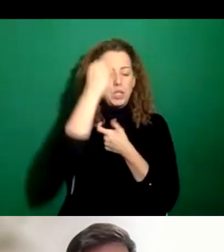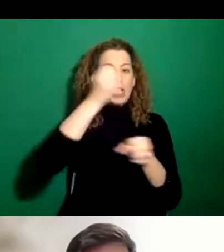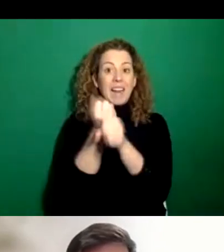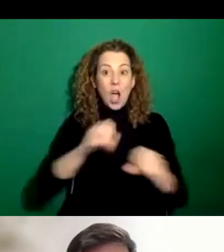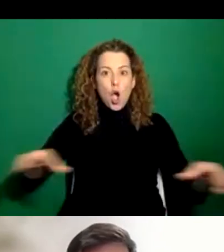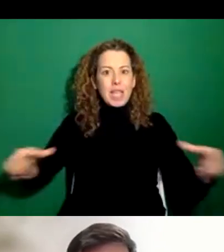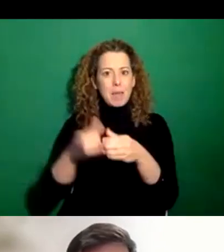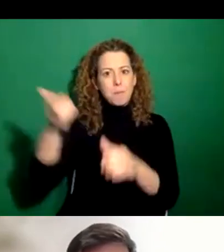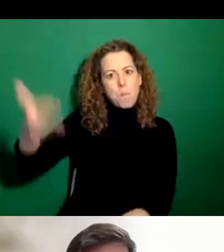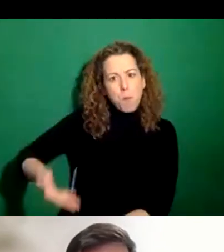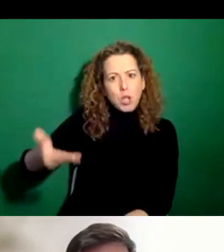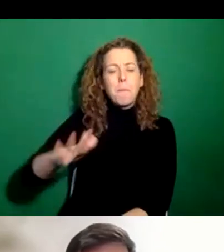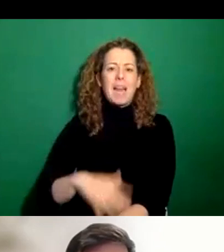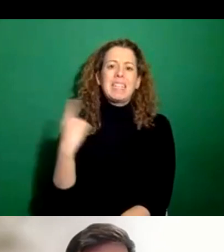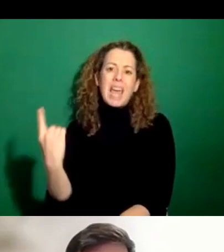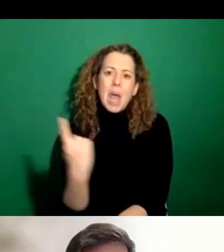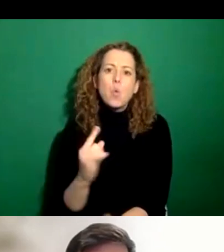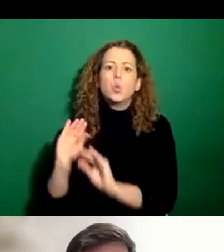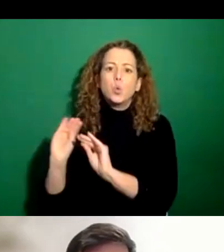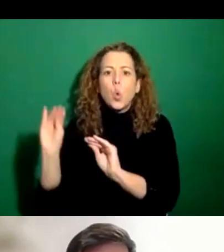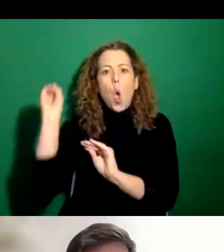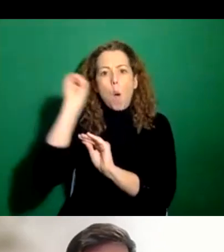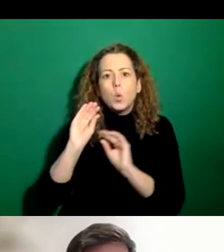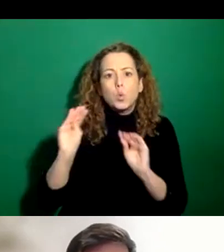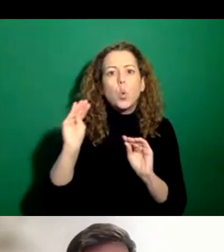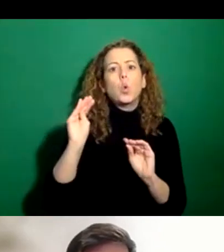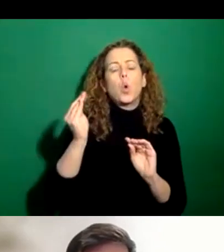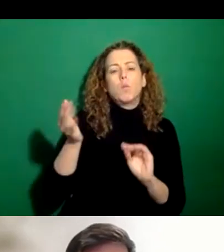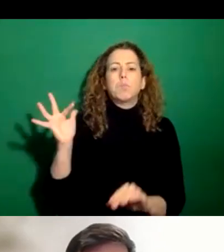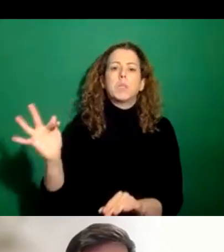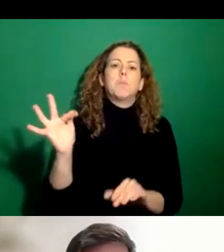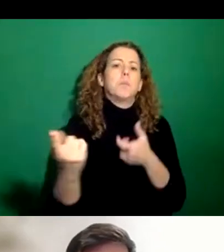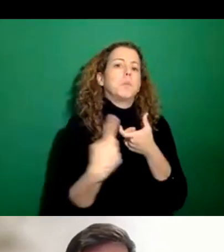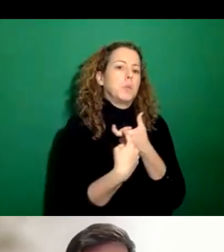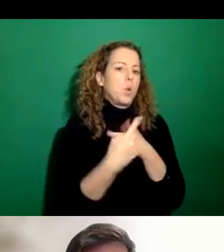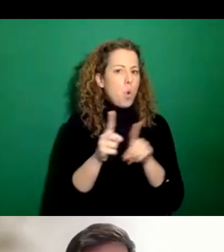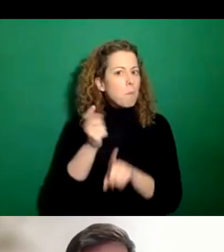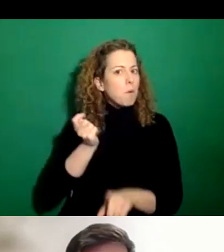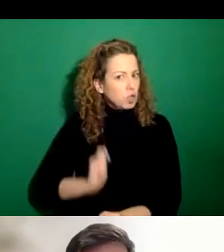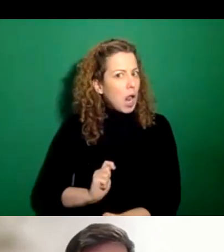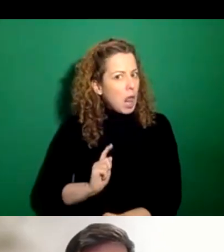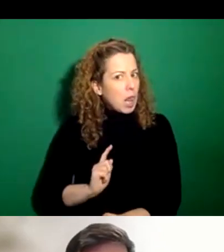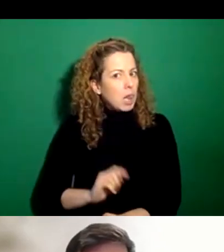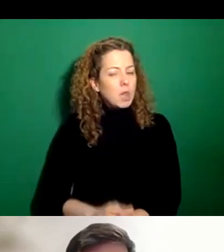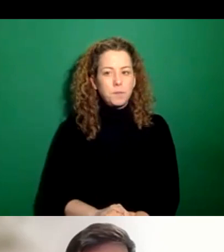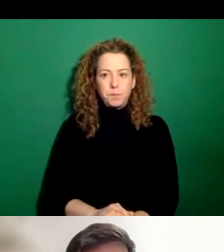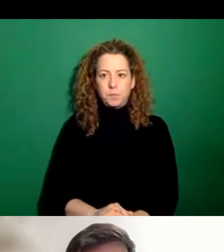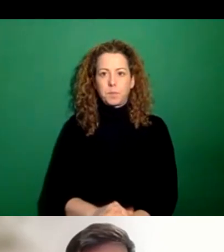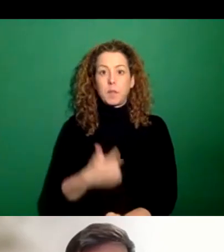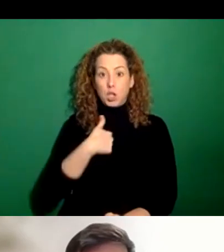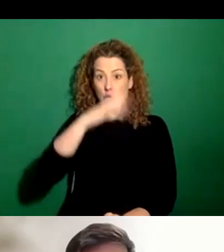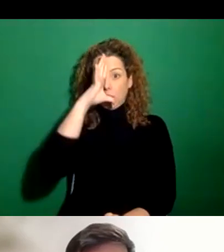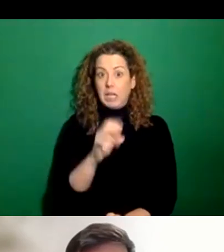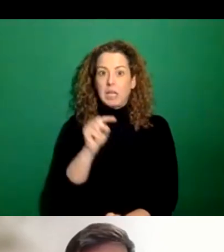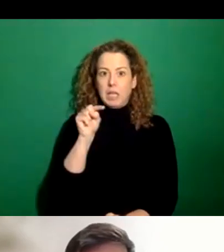que cada uno sume su opinión. Su opinión profesional, ¿eh? Sí. Bueno, yo creo que es